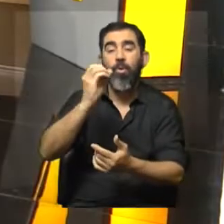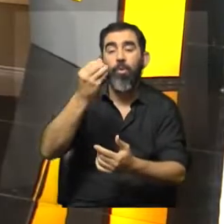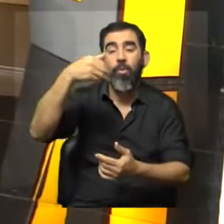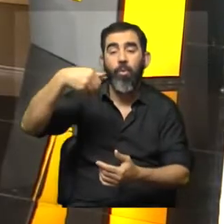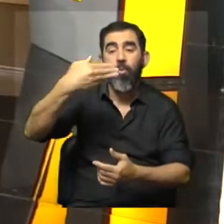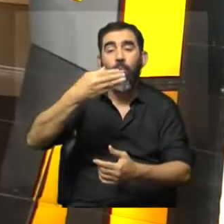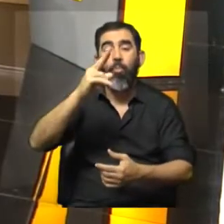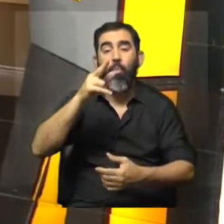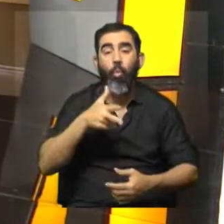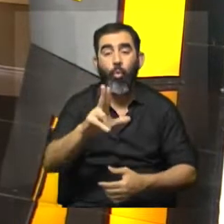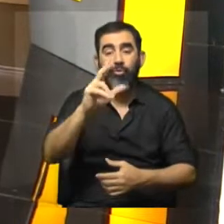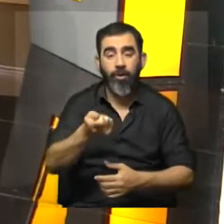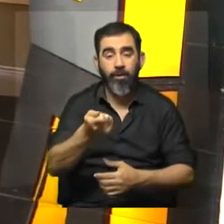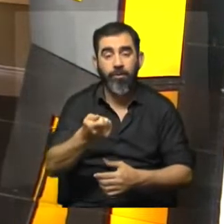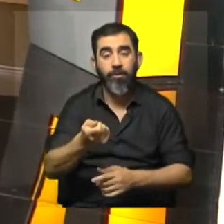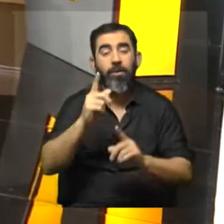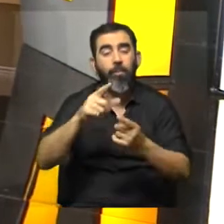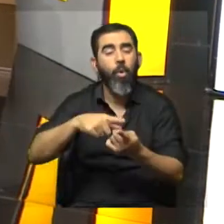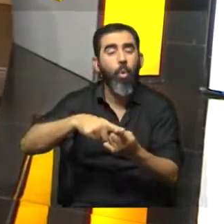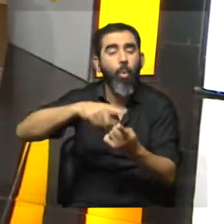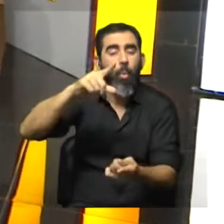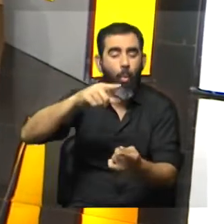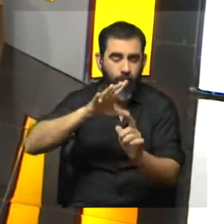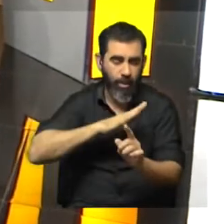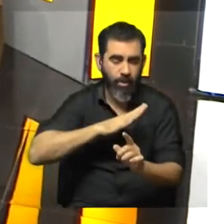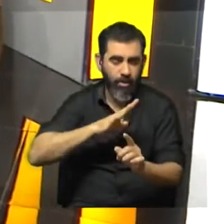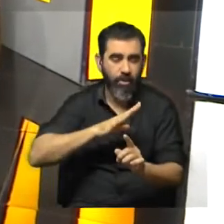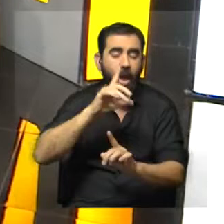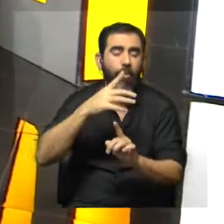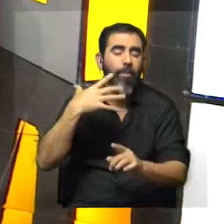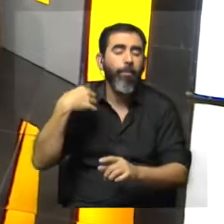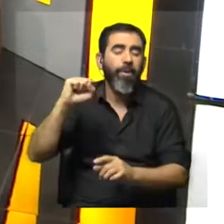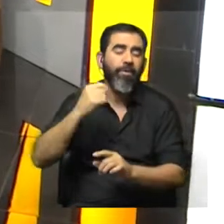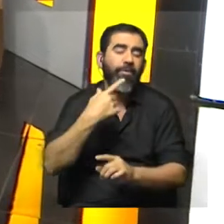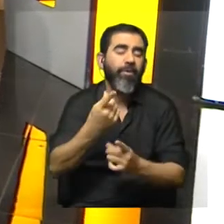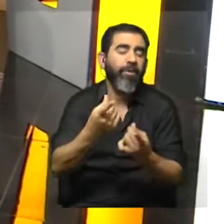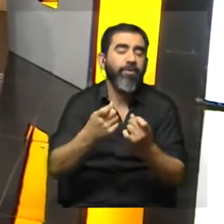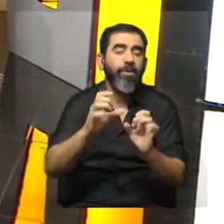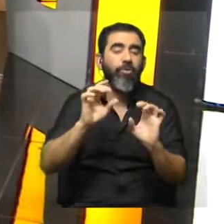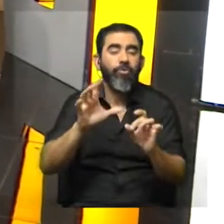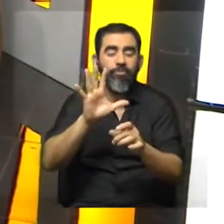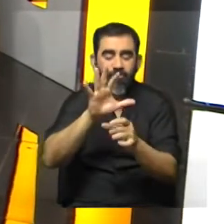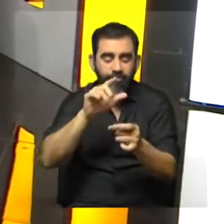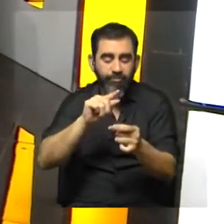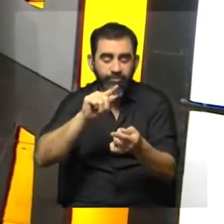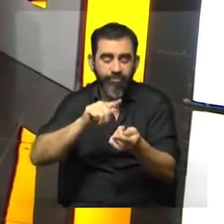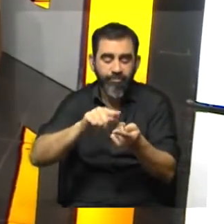Claro. sí. Es un O producto también en típico, botellas, sí. funciona, Claro. hay como un mito que solo precisás como el SCOBY ese, que